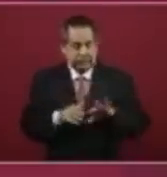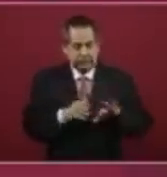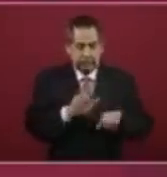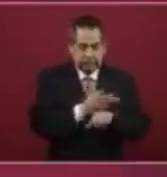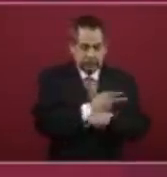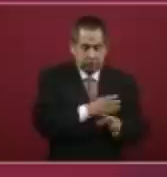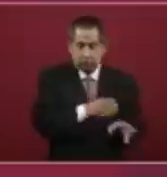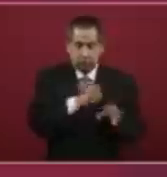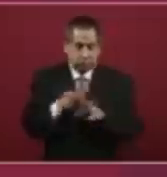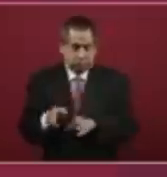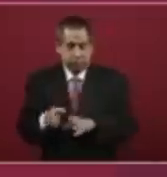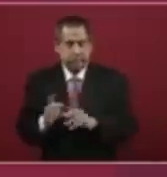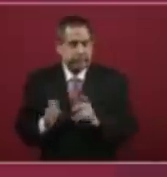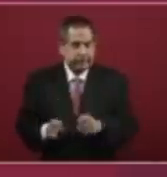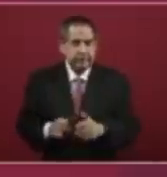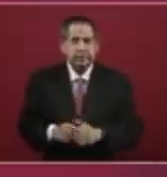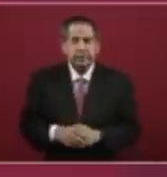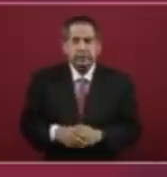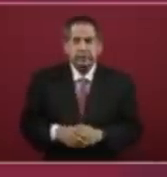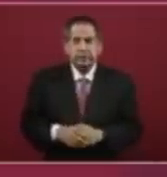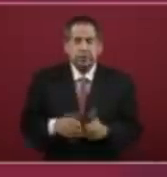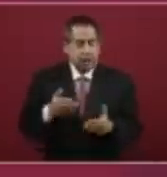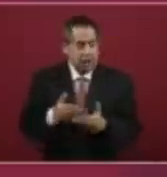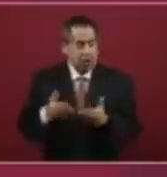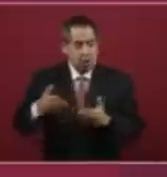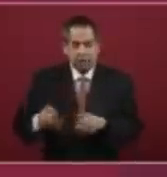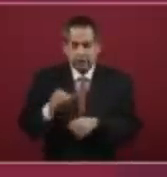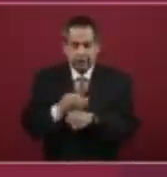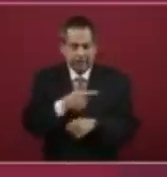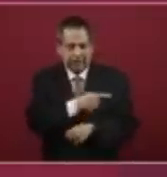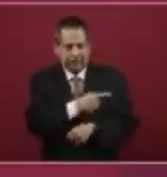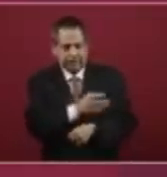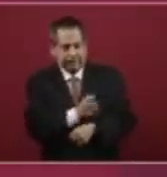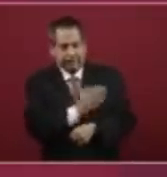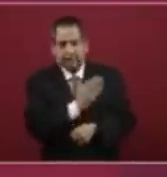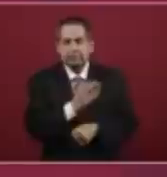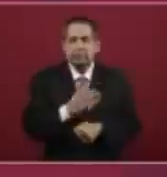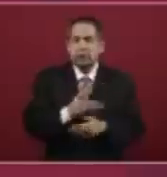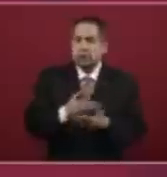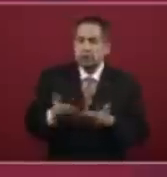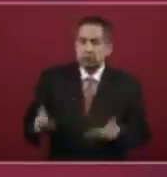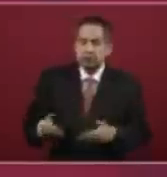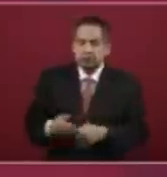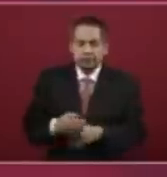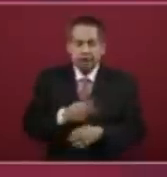post-neoliberalismo en la que nos encontramos,